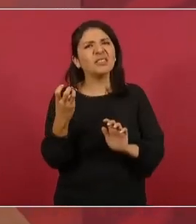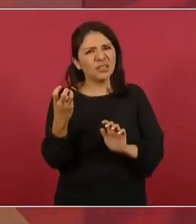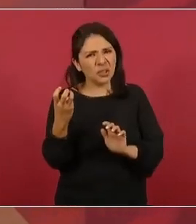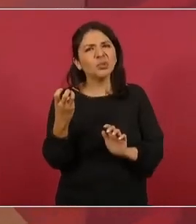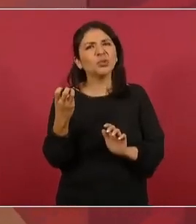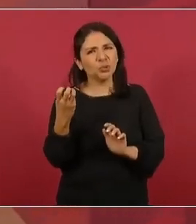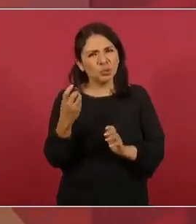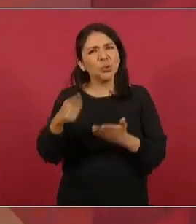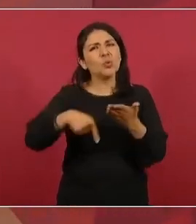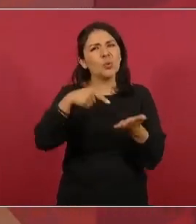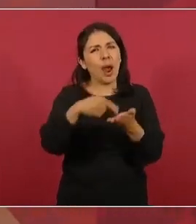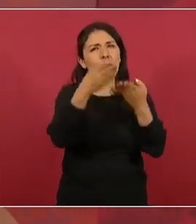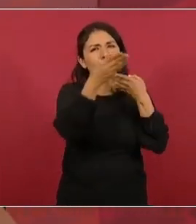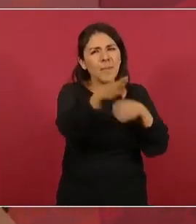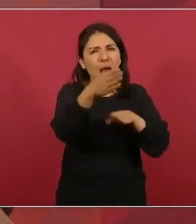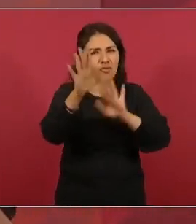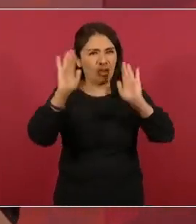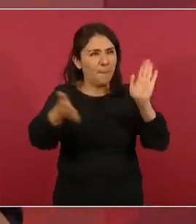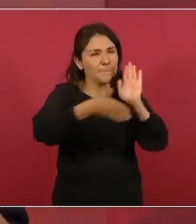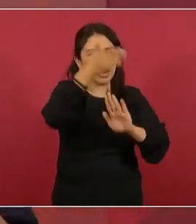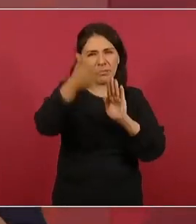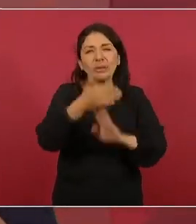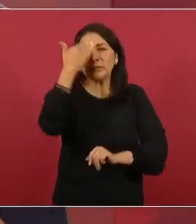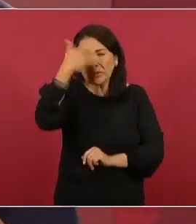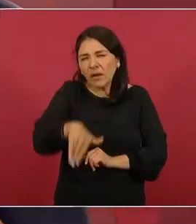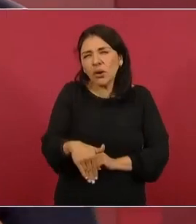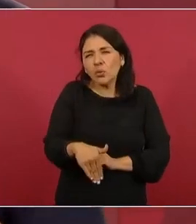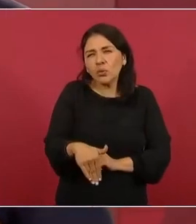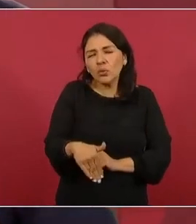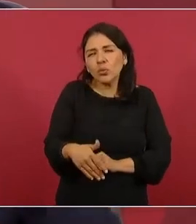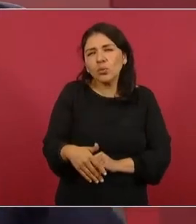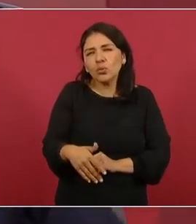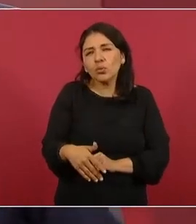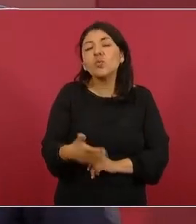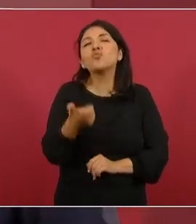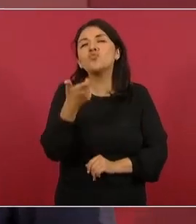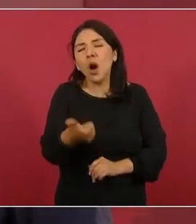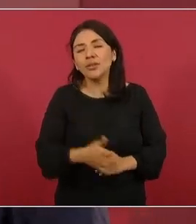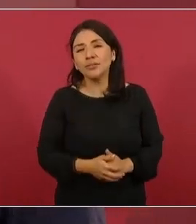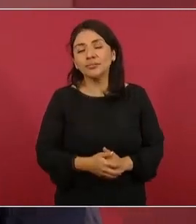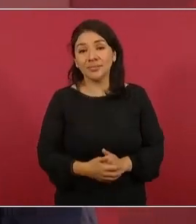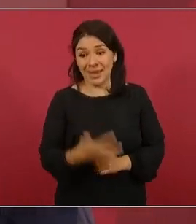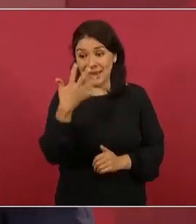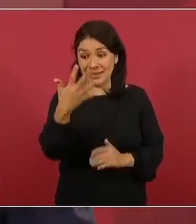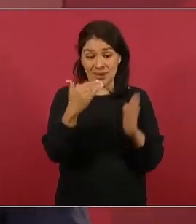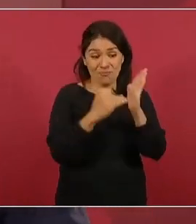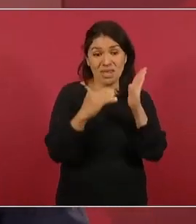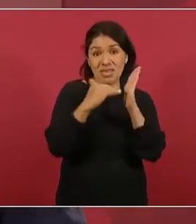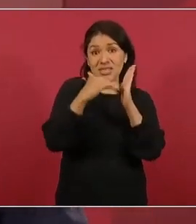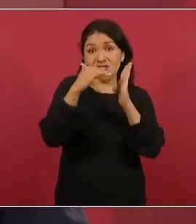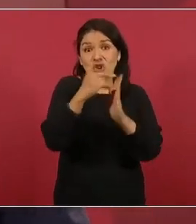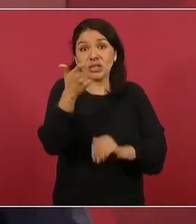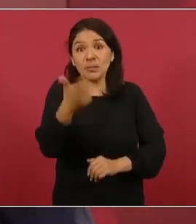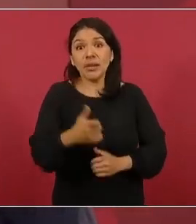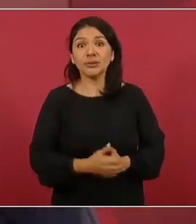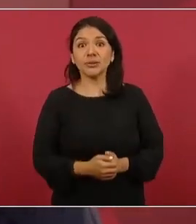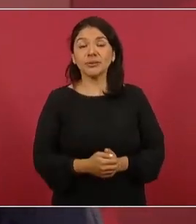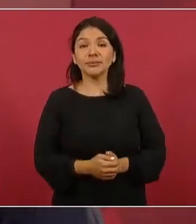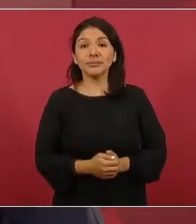1,300 sucursales terminadas. ¿Saben cuánto? 5 millones de pesos por